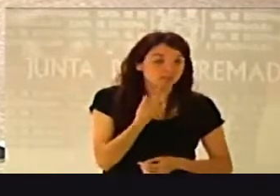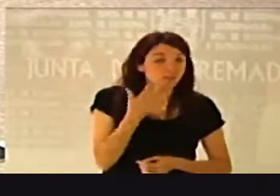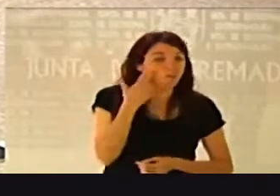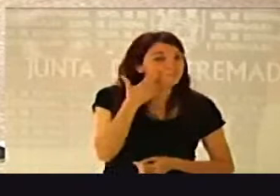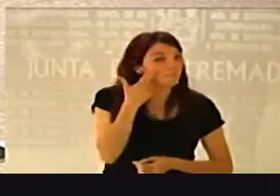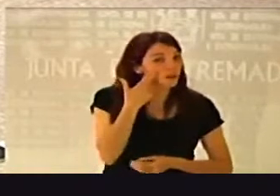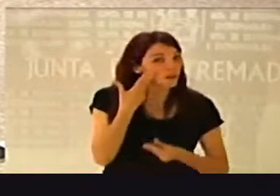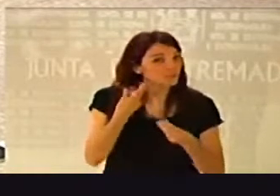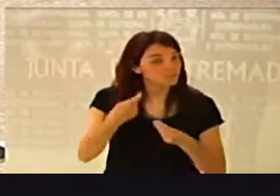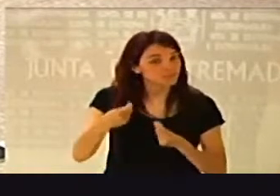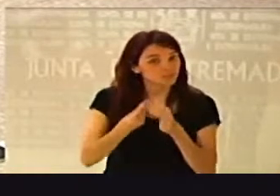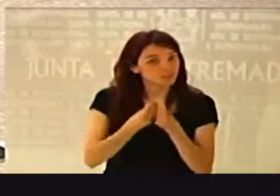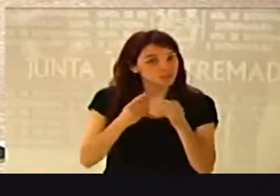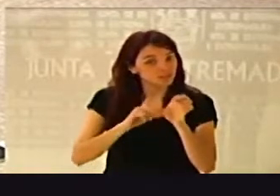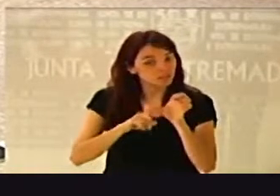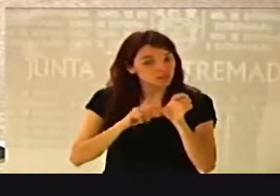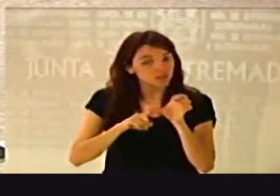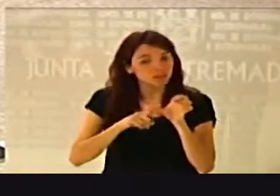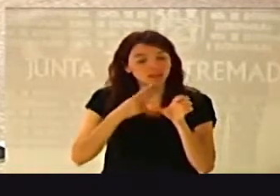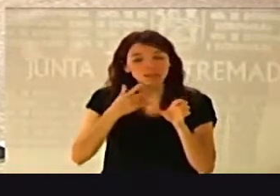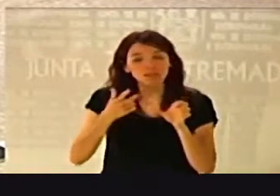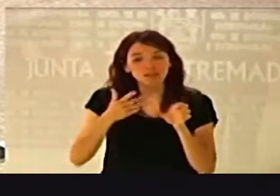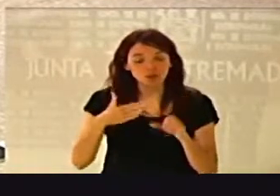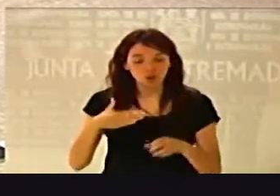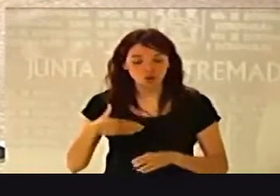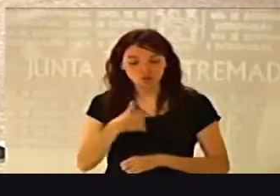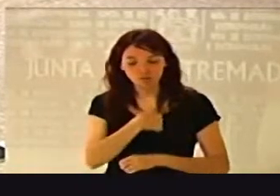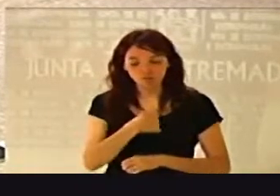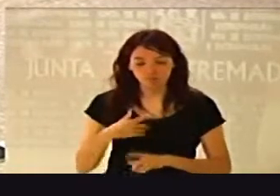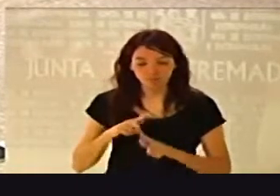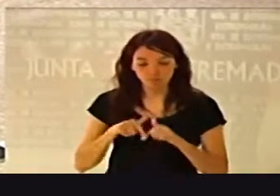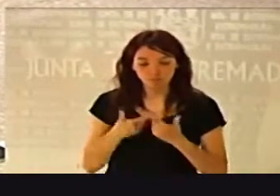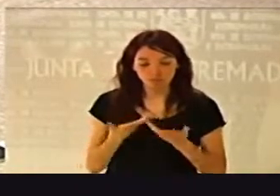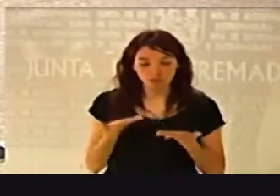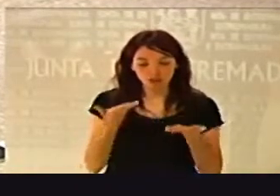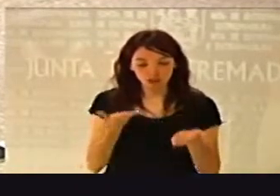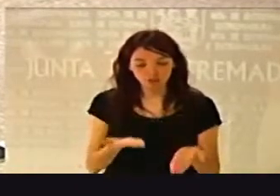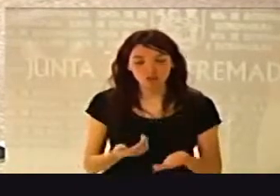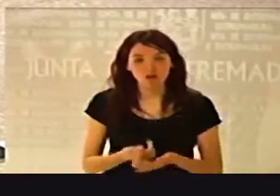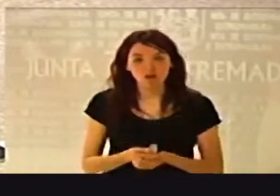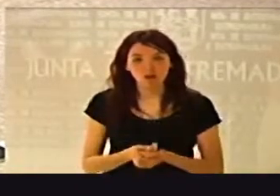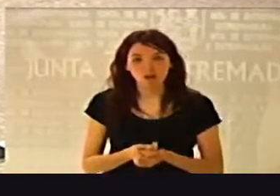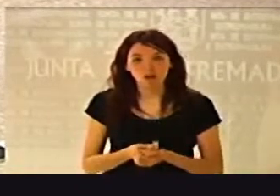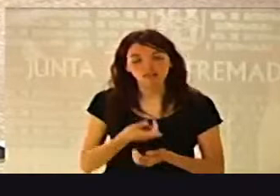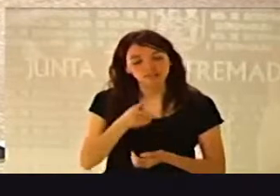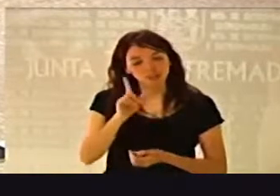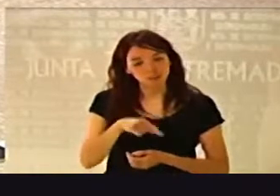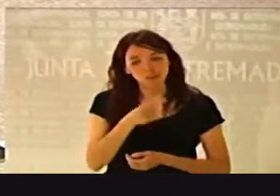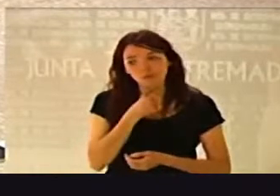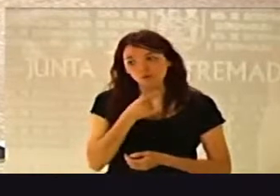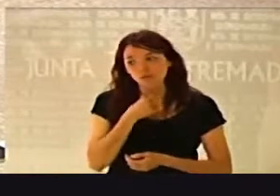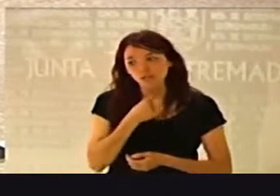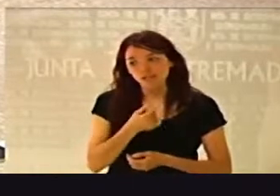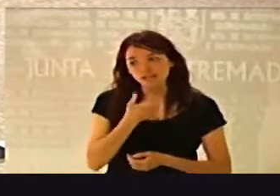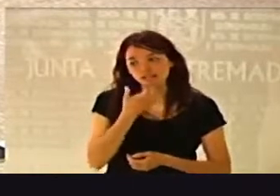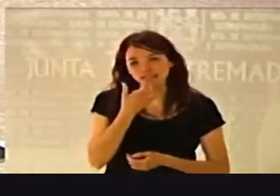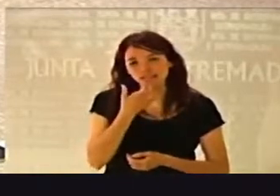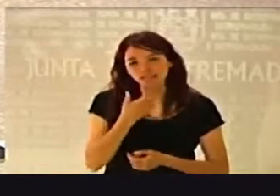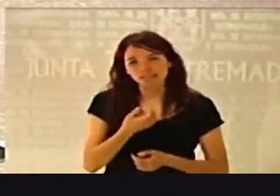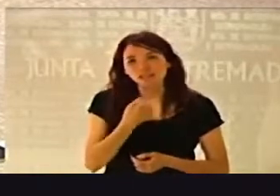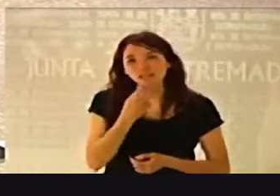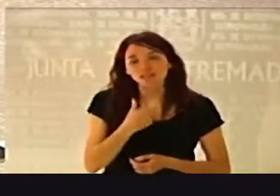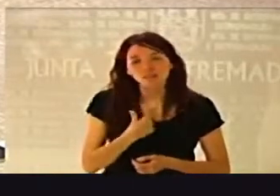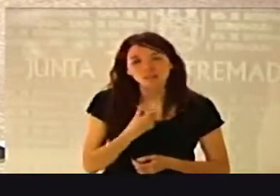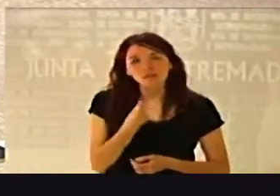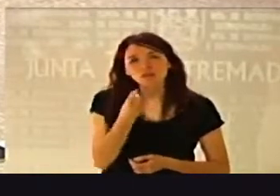la conciliación de la vida laboral y familiar. Y luego me gustaría también, si me pudiera dar el dato del número